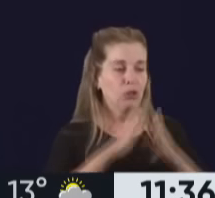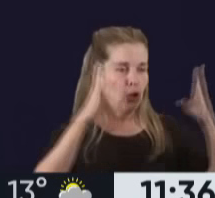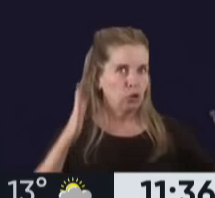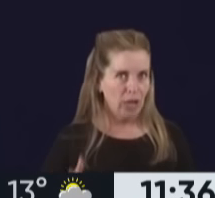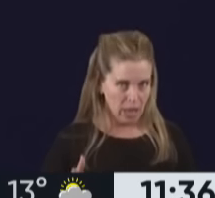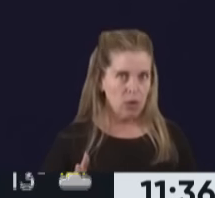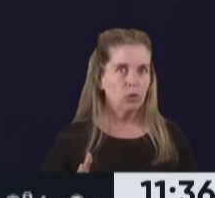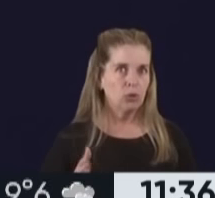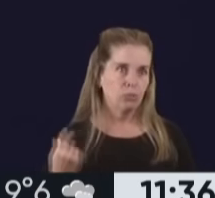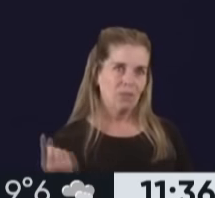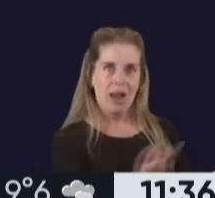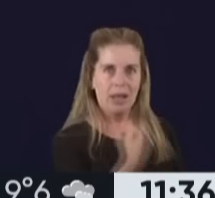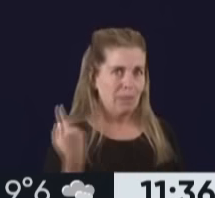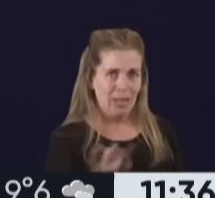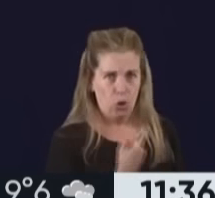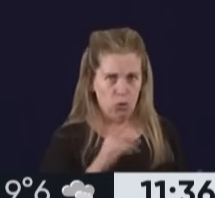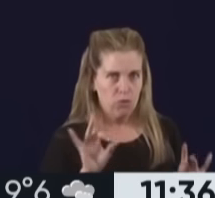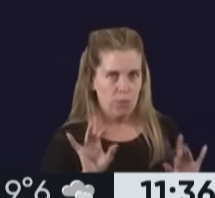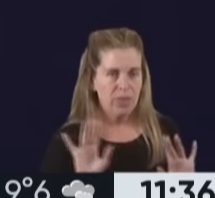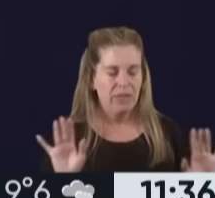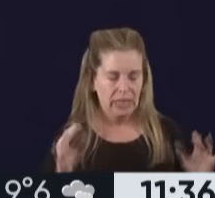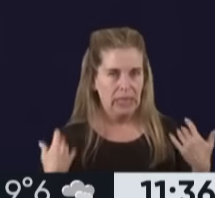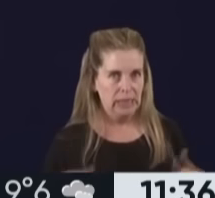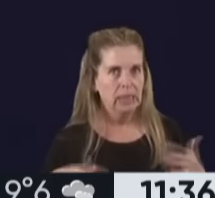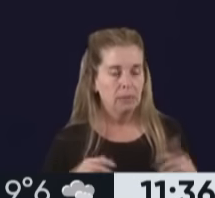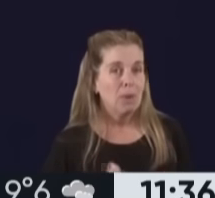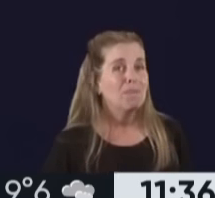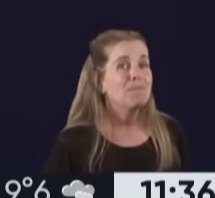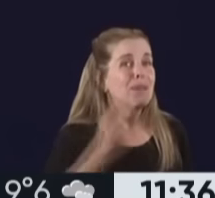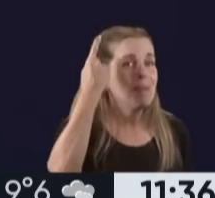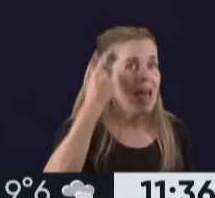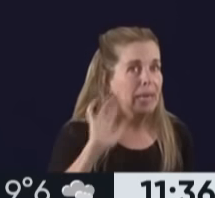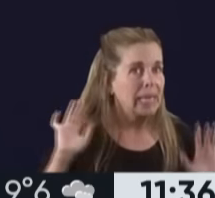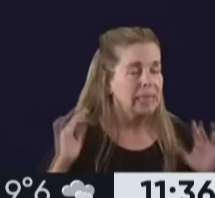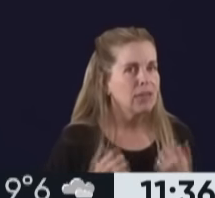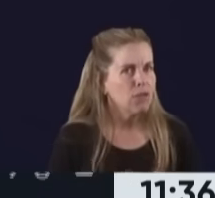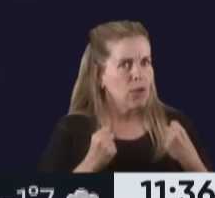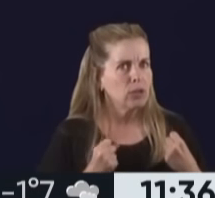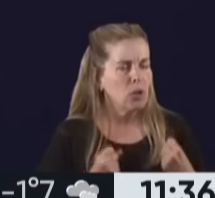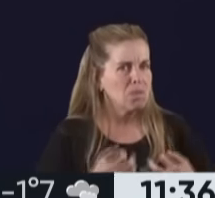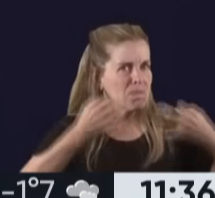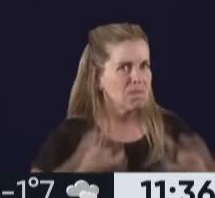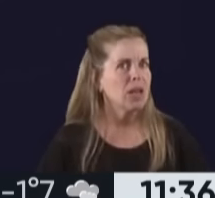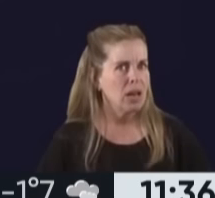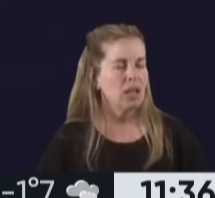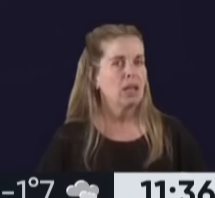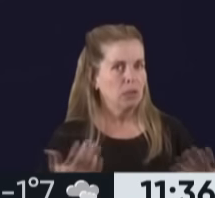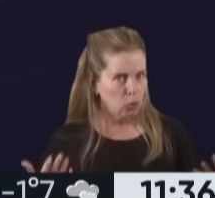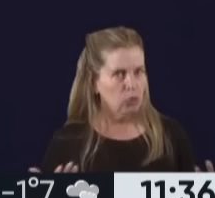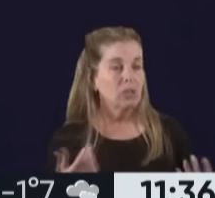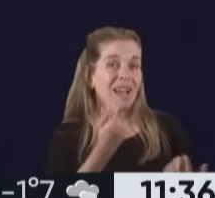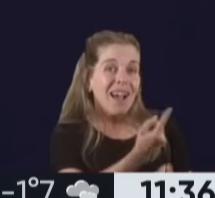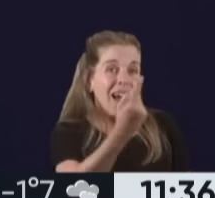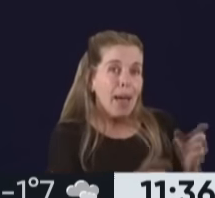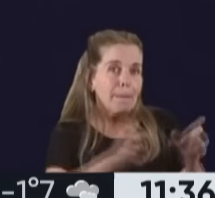muy difíciles, pero por primera vez en la historia el esfuerzo valió la pena. El sacrificio que hicieron